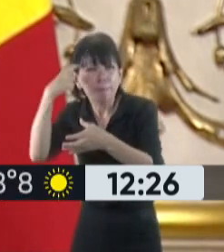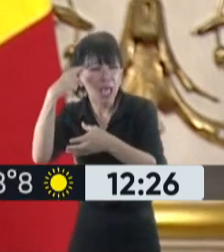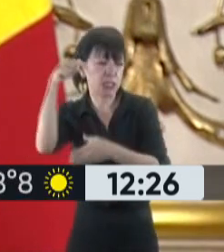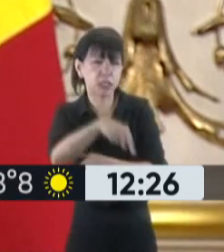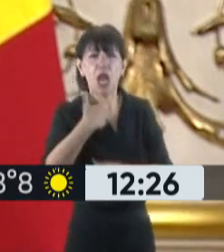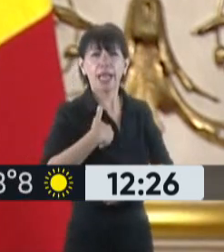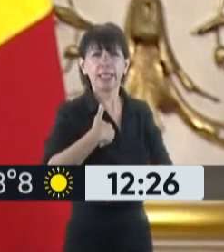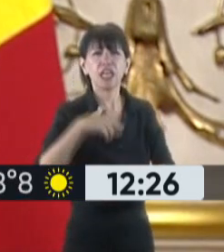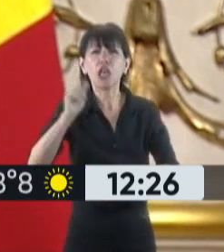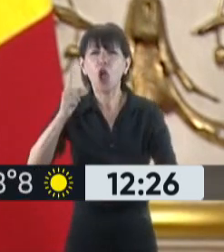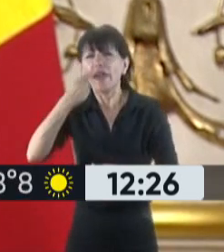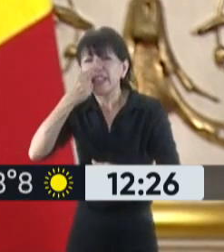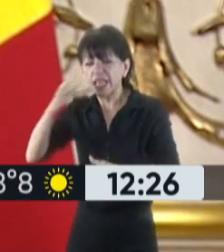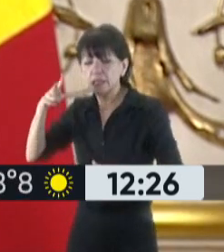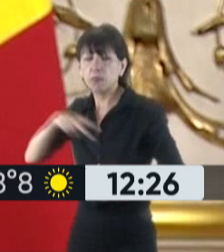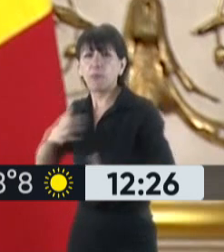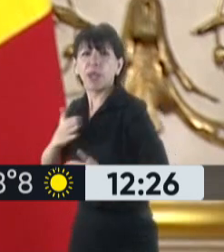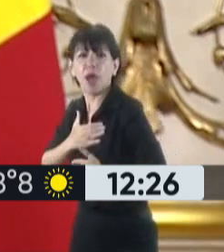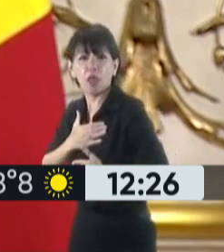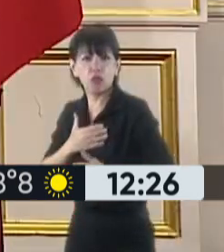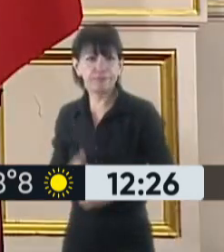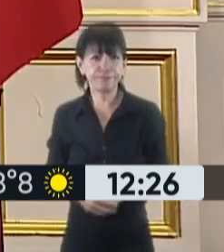negocios y en sus intereses políticos.